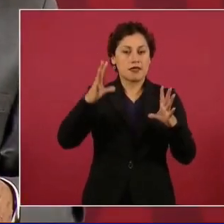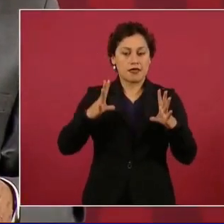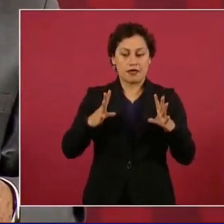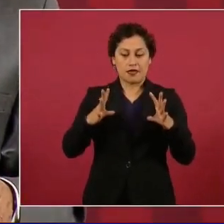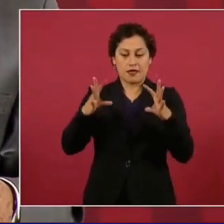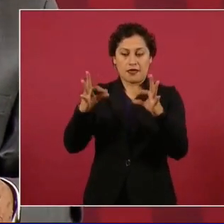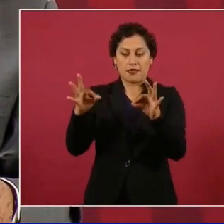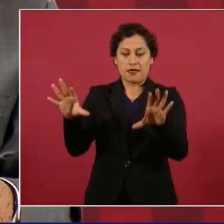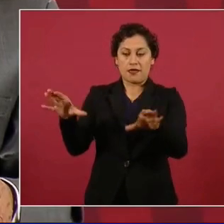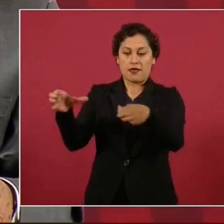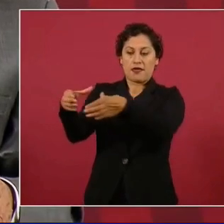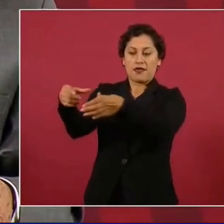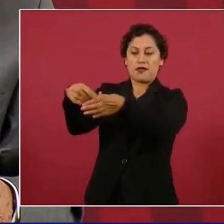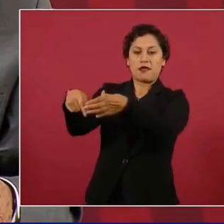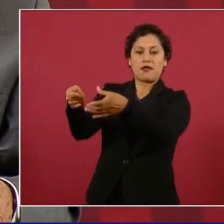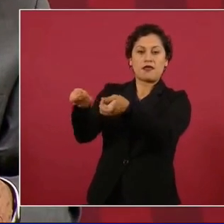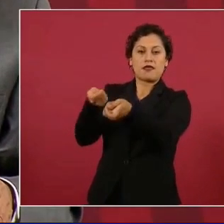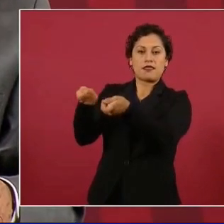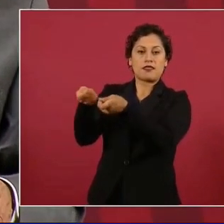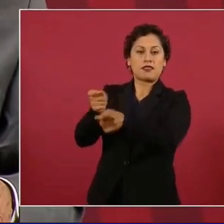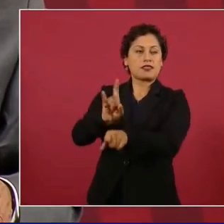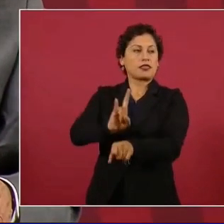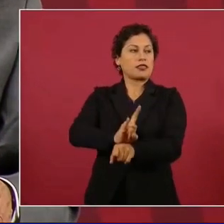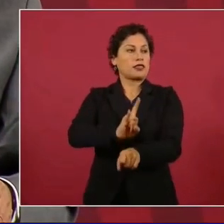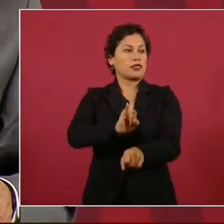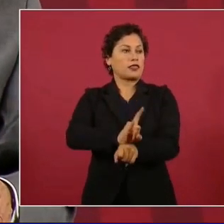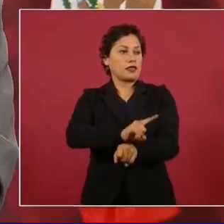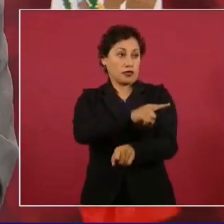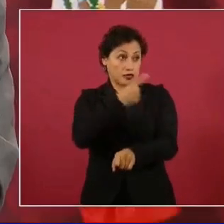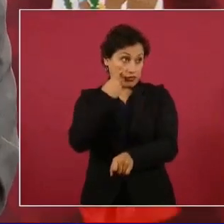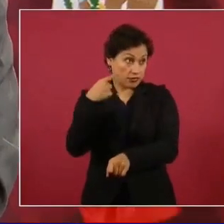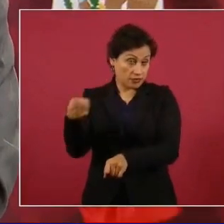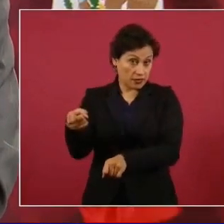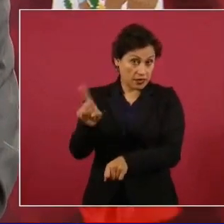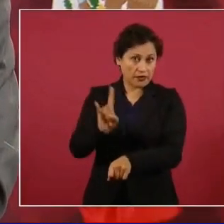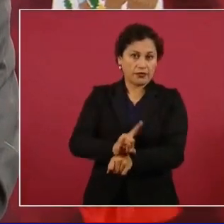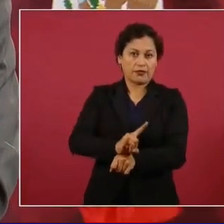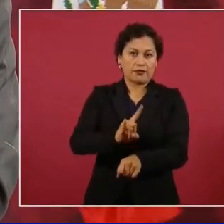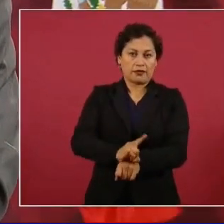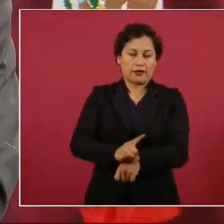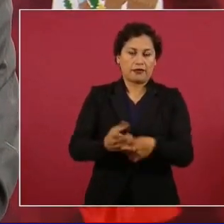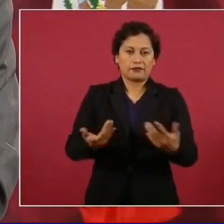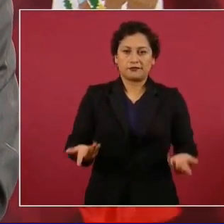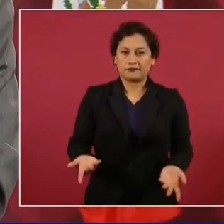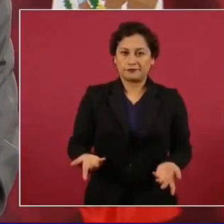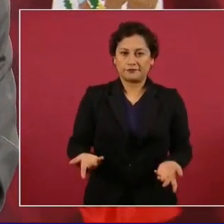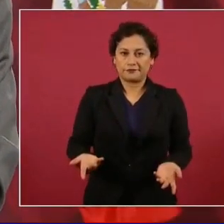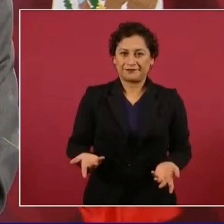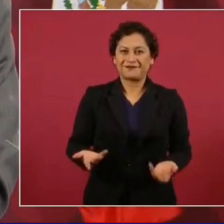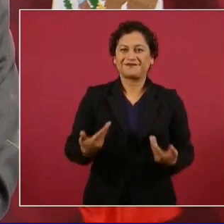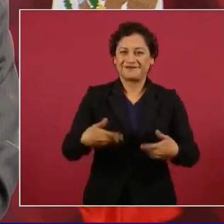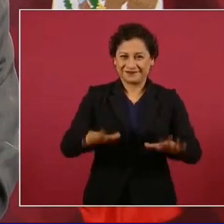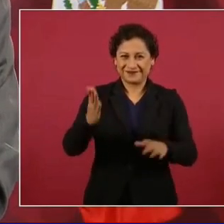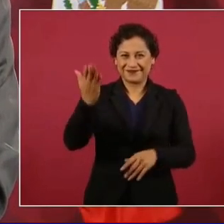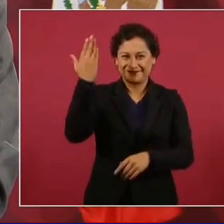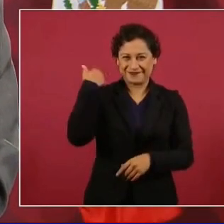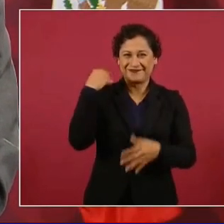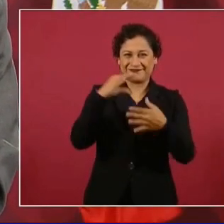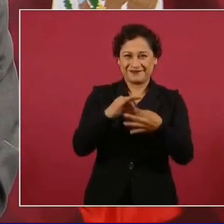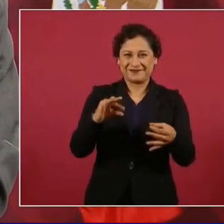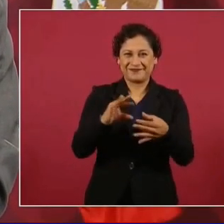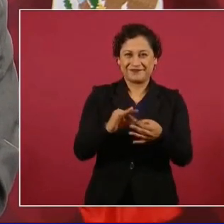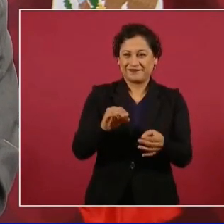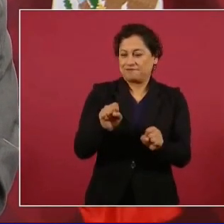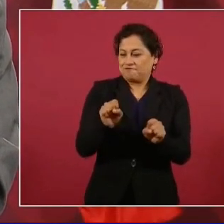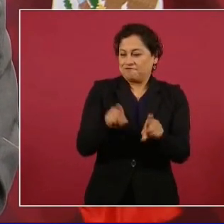para fingir, para simular. Ya hablamos del Instituto de la Transparencia, lo